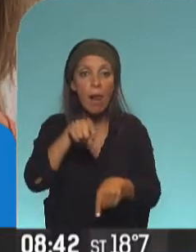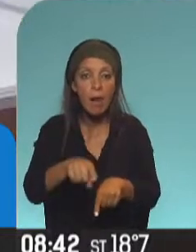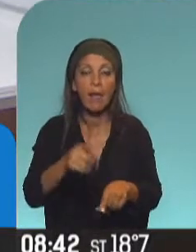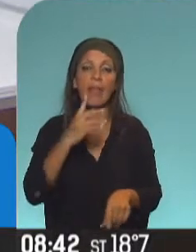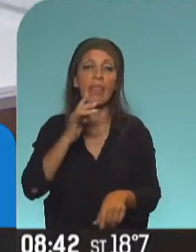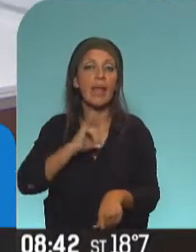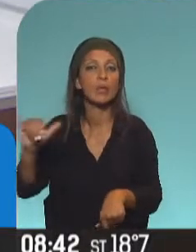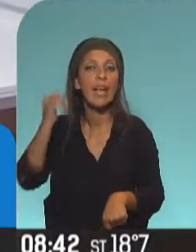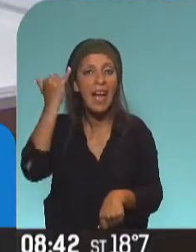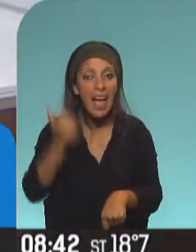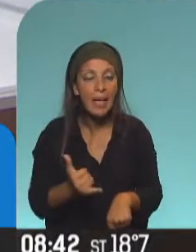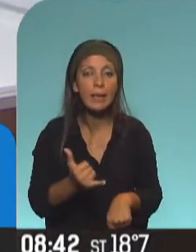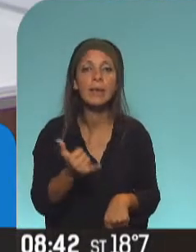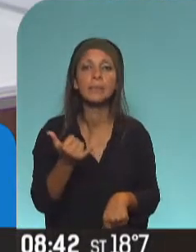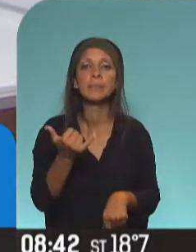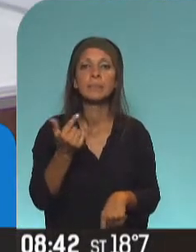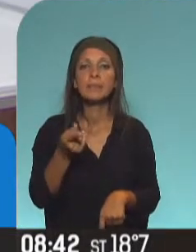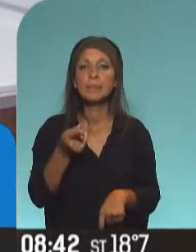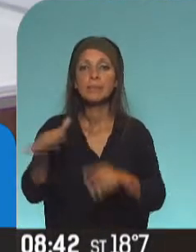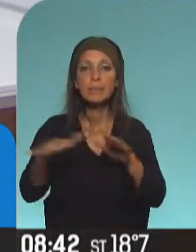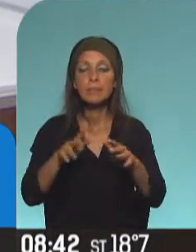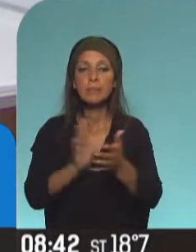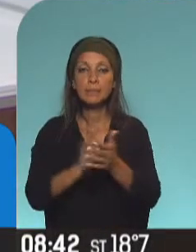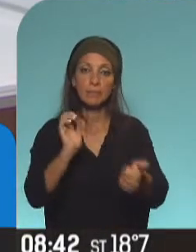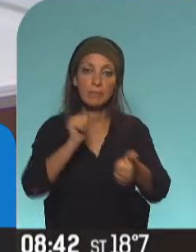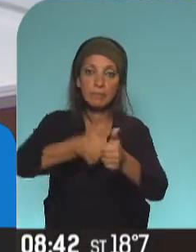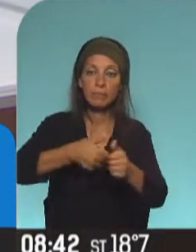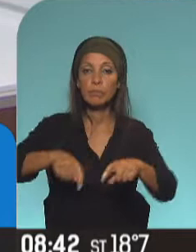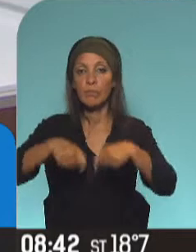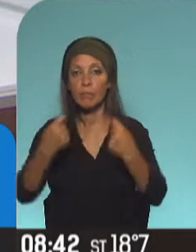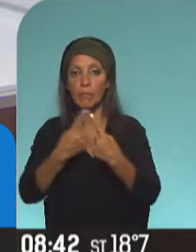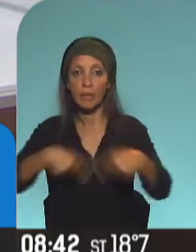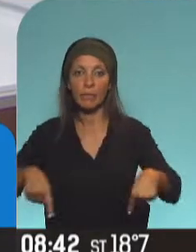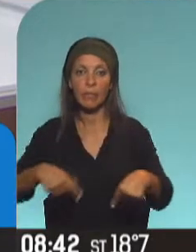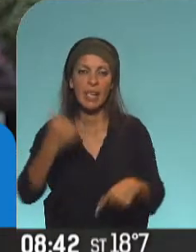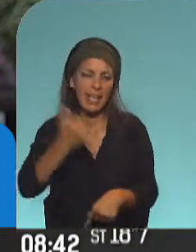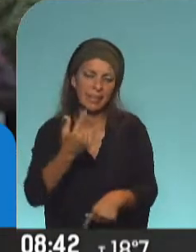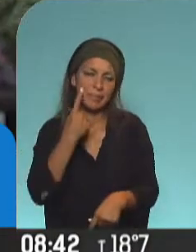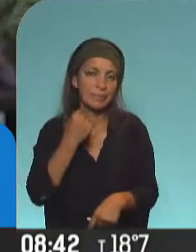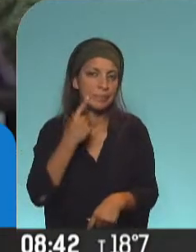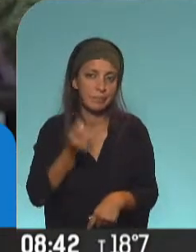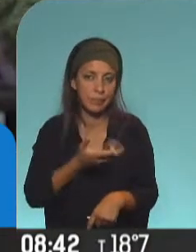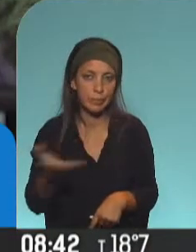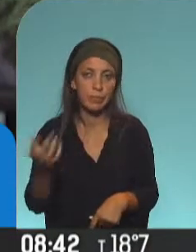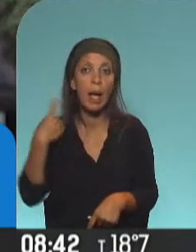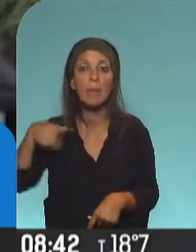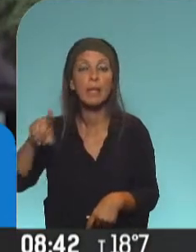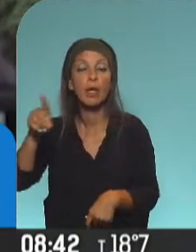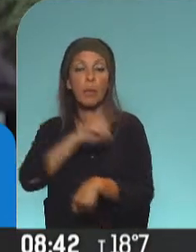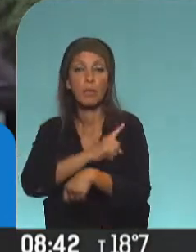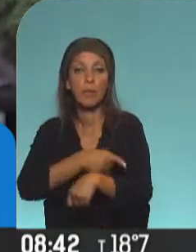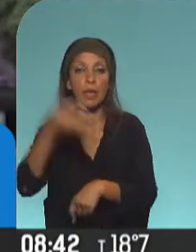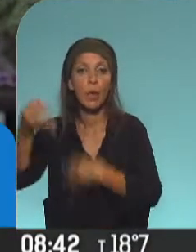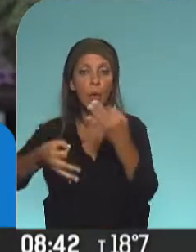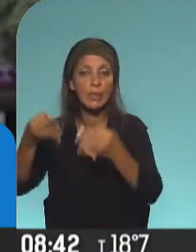denuncian situaciones de abuso sexual, de violaciones, son diarios, y el accionar del Poder